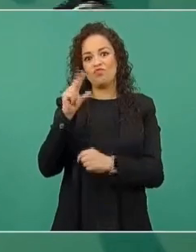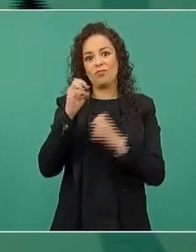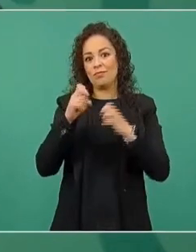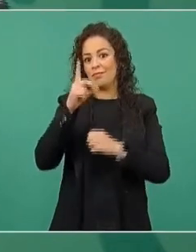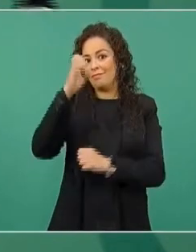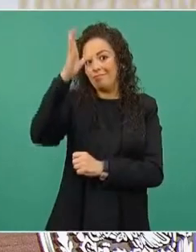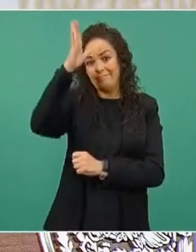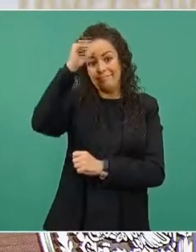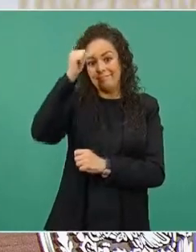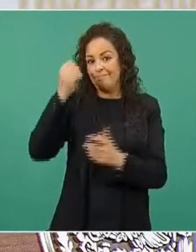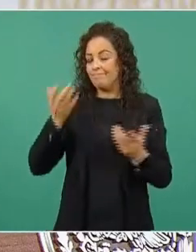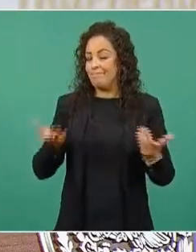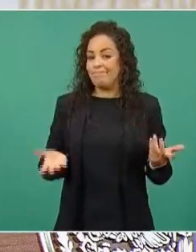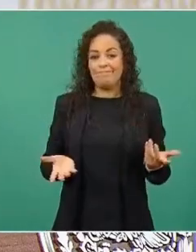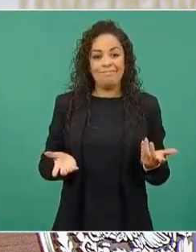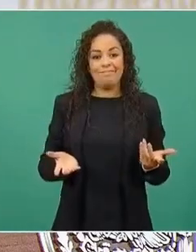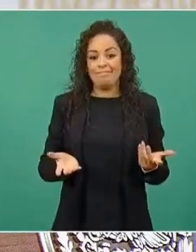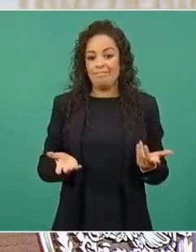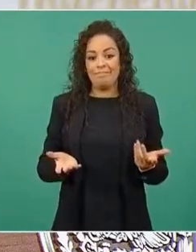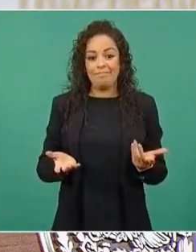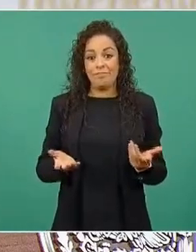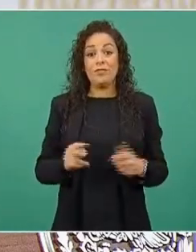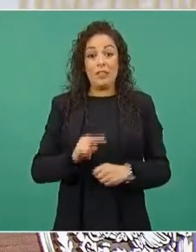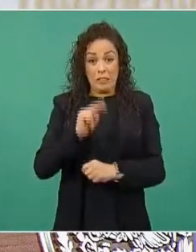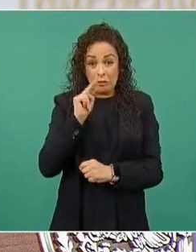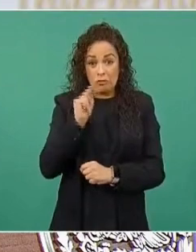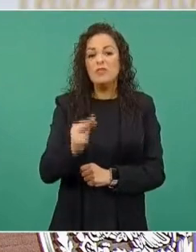soterradas, no muy claras,